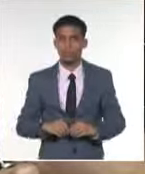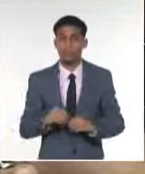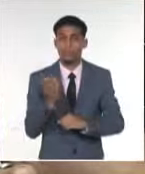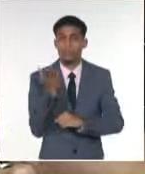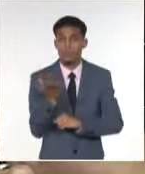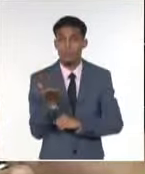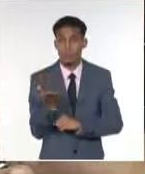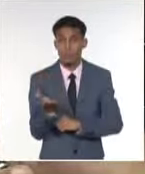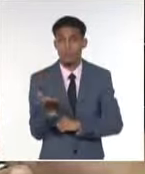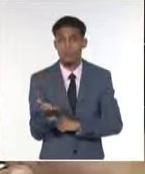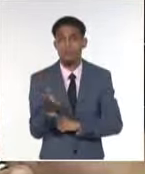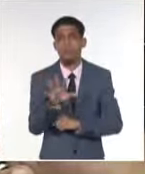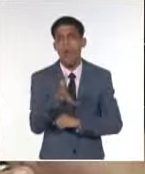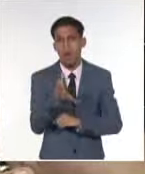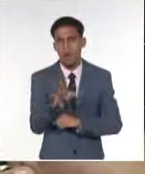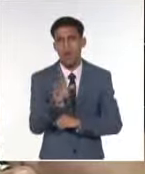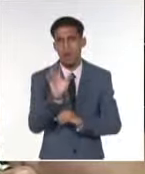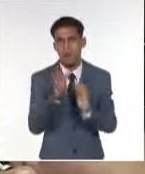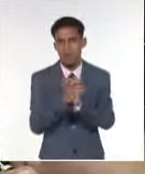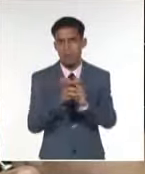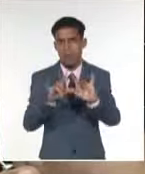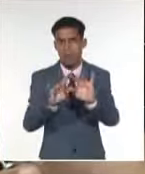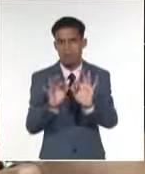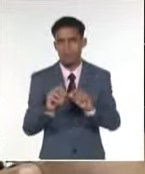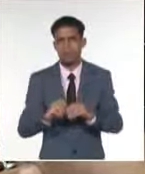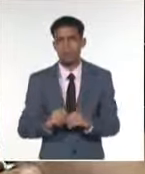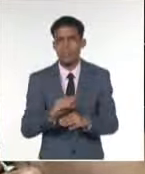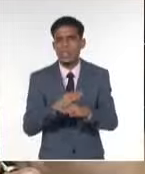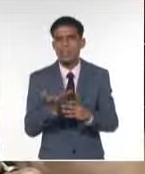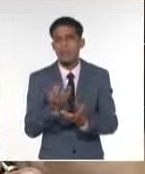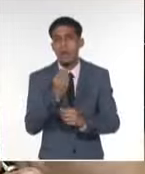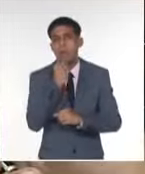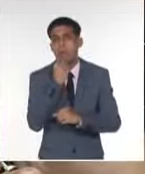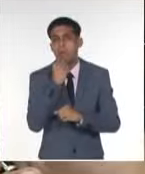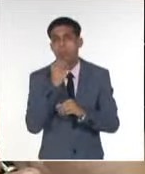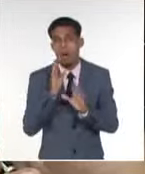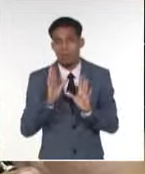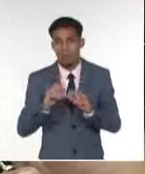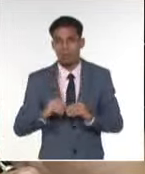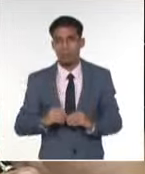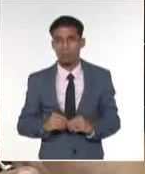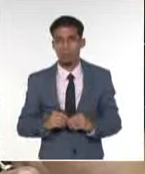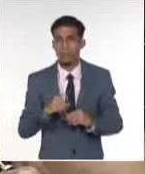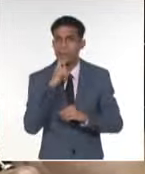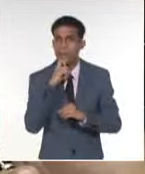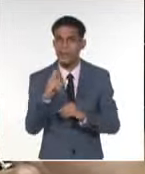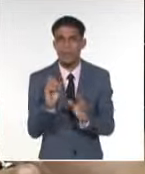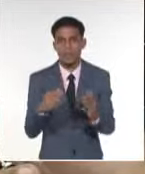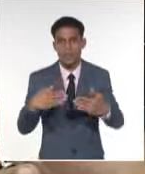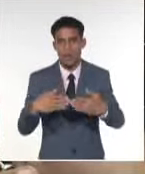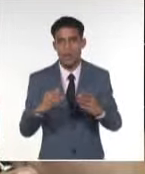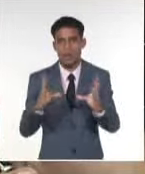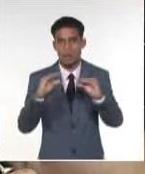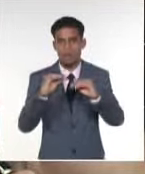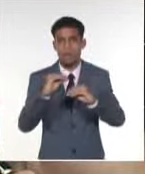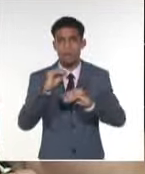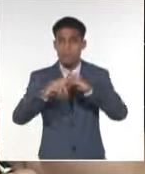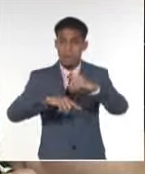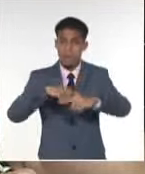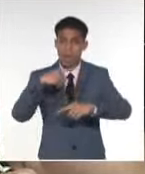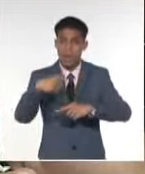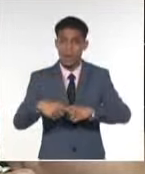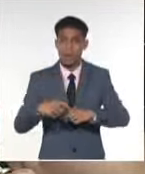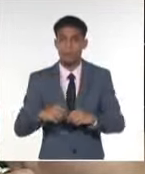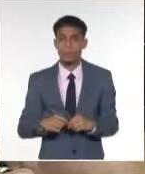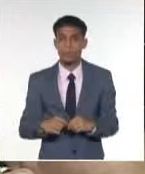en el entorno de ese valor. Quiere decir que existe la posibilidad de que no se pueda hacer la carga por la madrugada el día de mañana, aunque